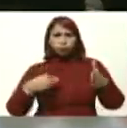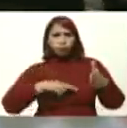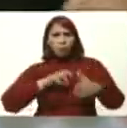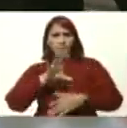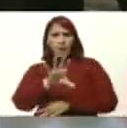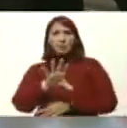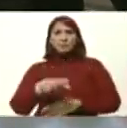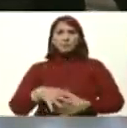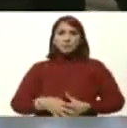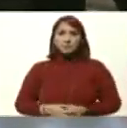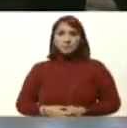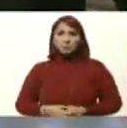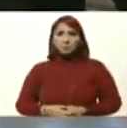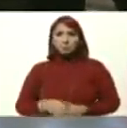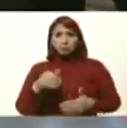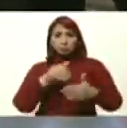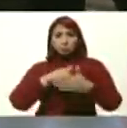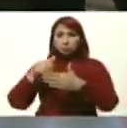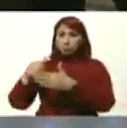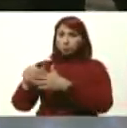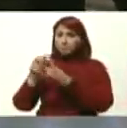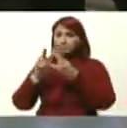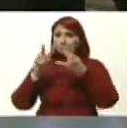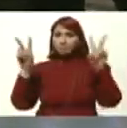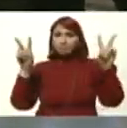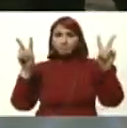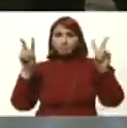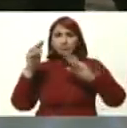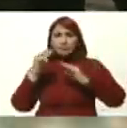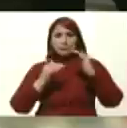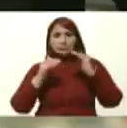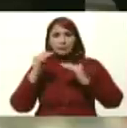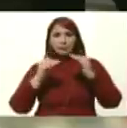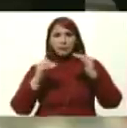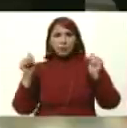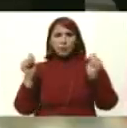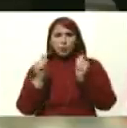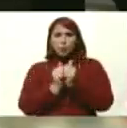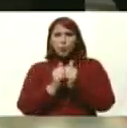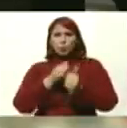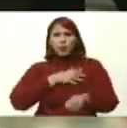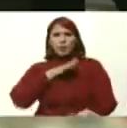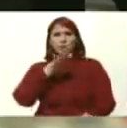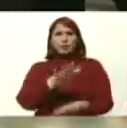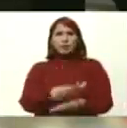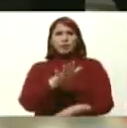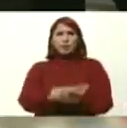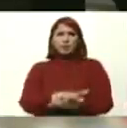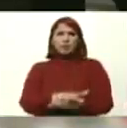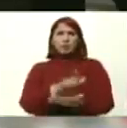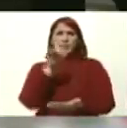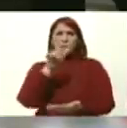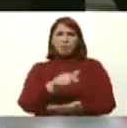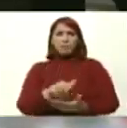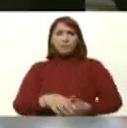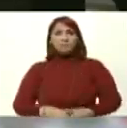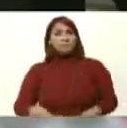país unas elecciones en paz, con estabilidad, con tranquilidad y con,